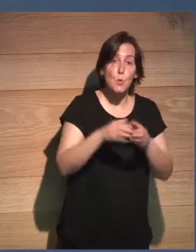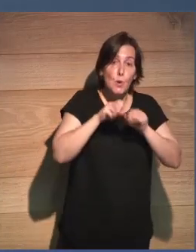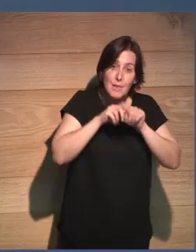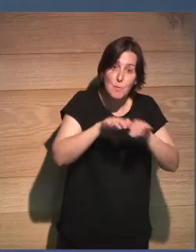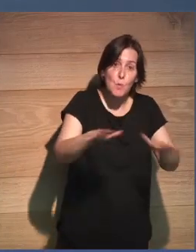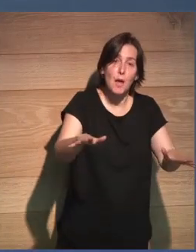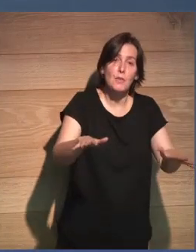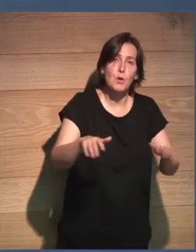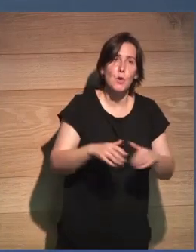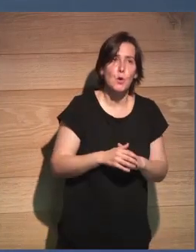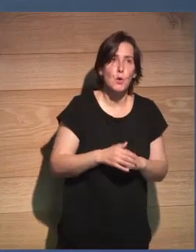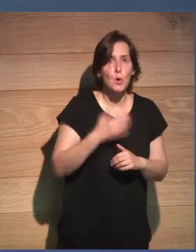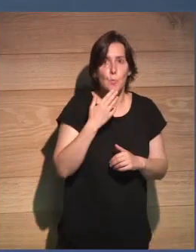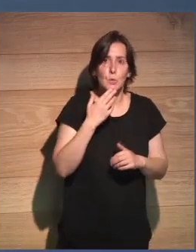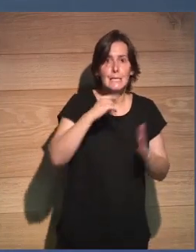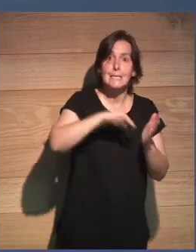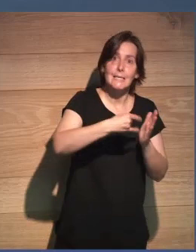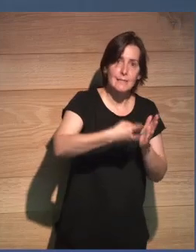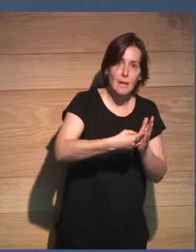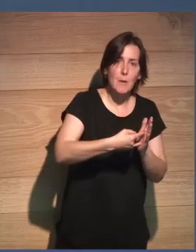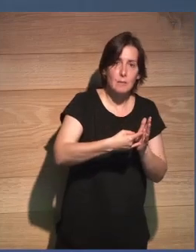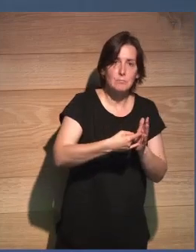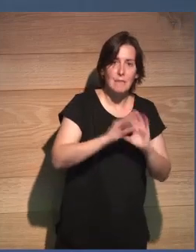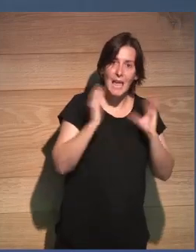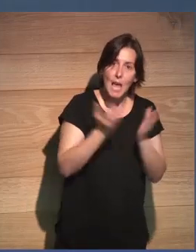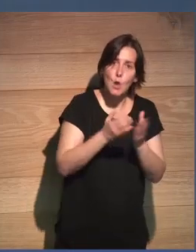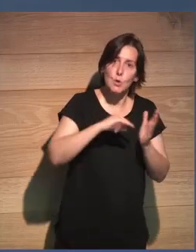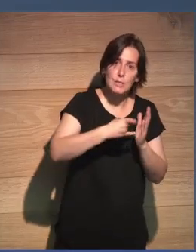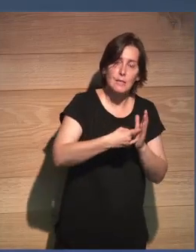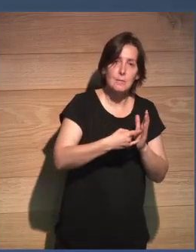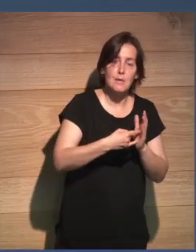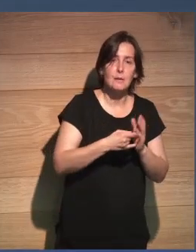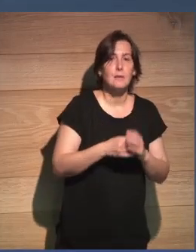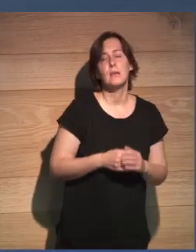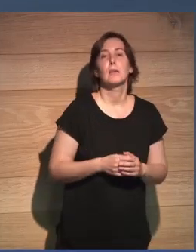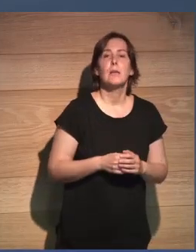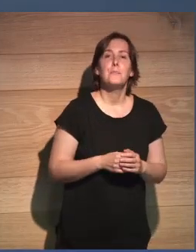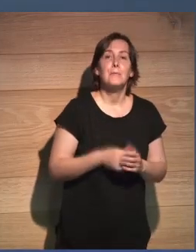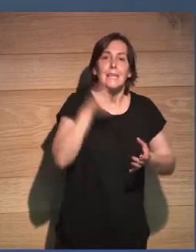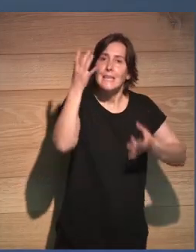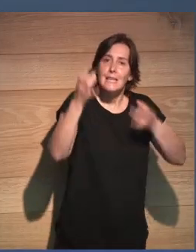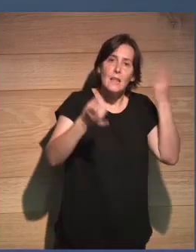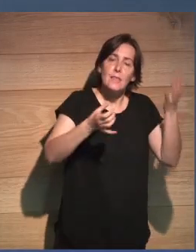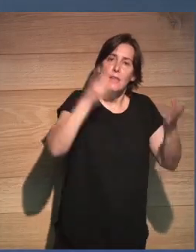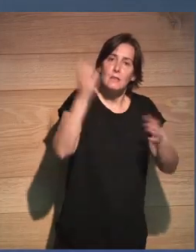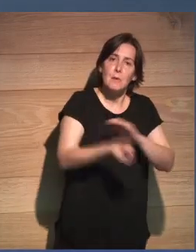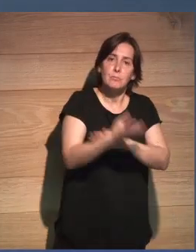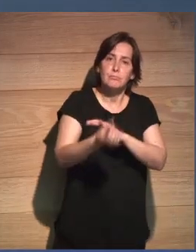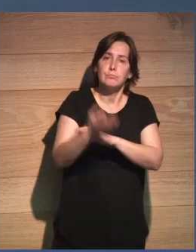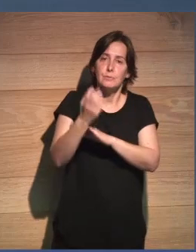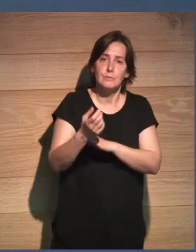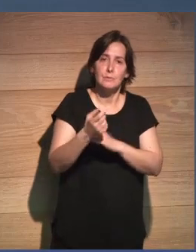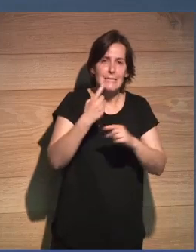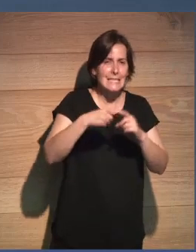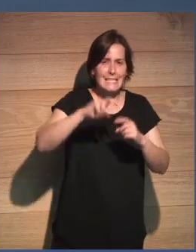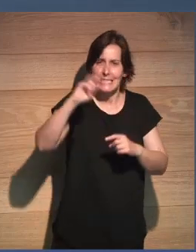divulgación forma una especie de sistema, podríamos decir una especie de ecosistema, y la cantidad de iniciativas que se tienen va siendo cada vez más